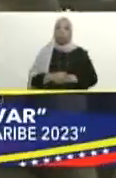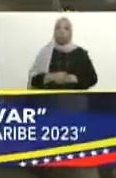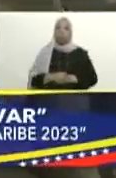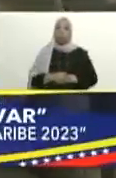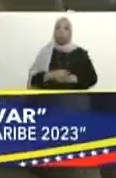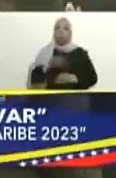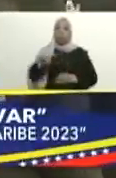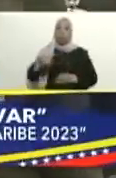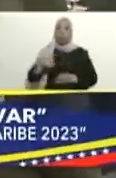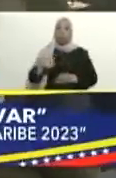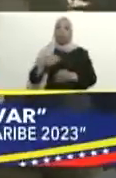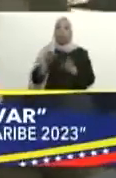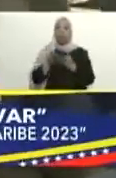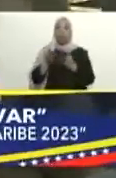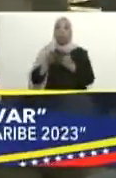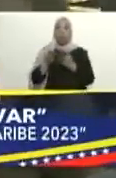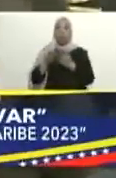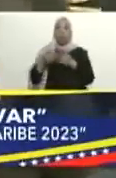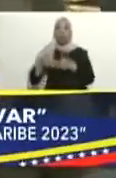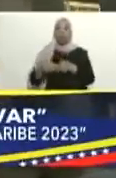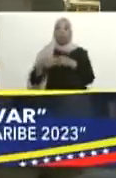de nuestro buque escuela